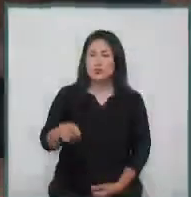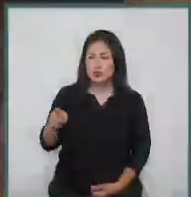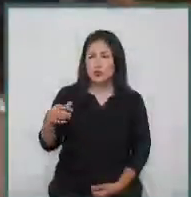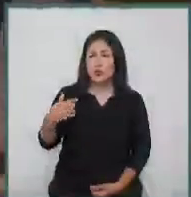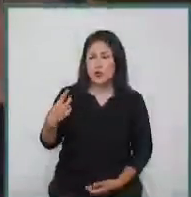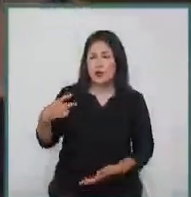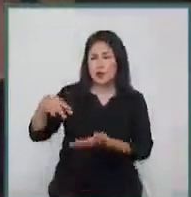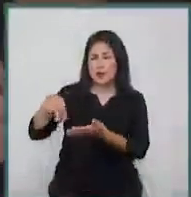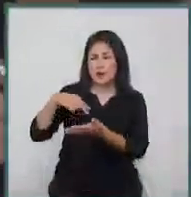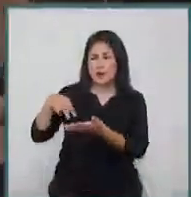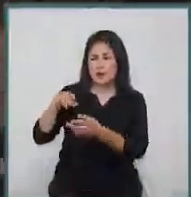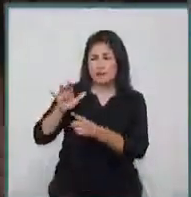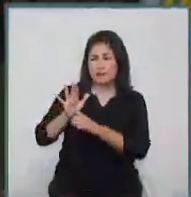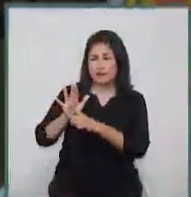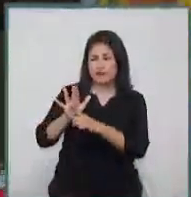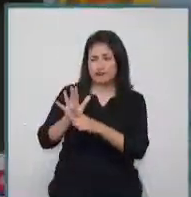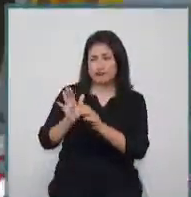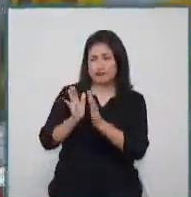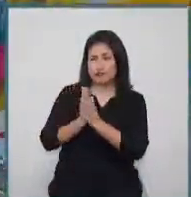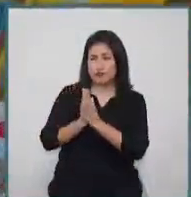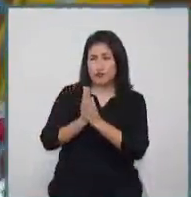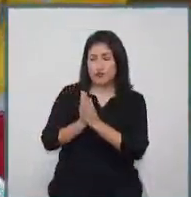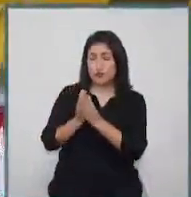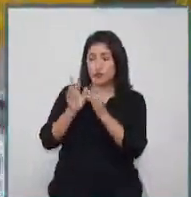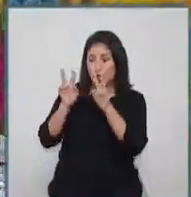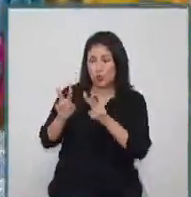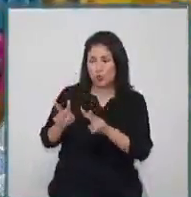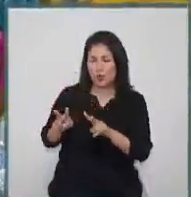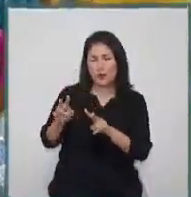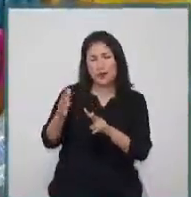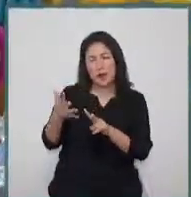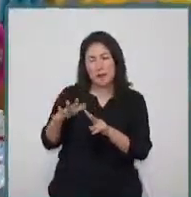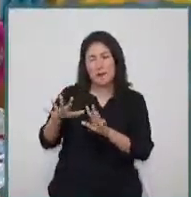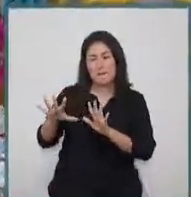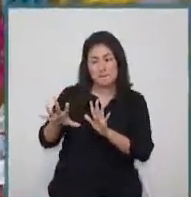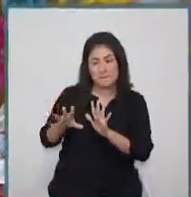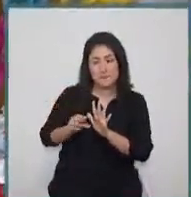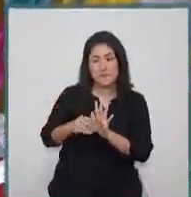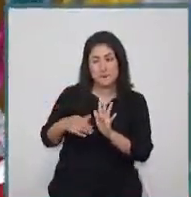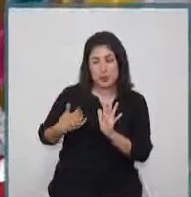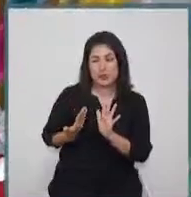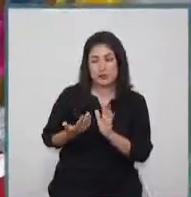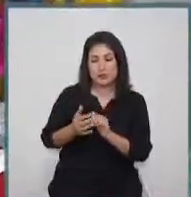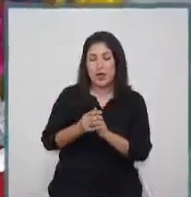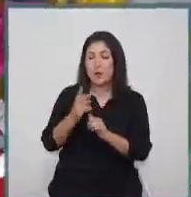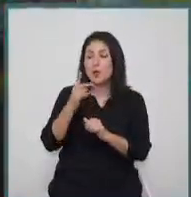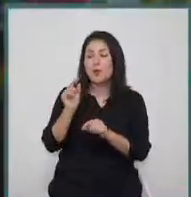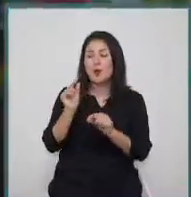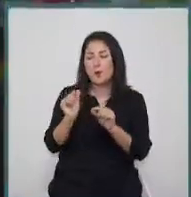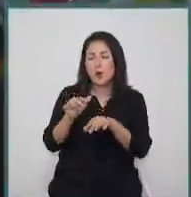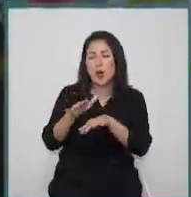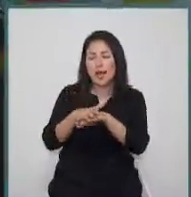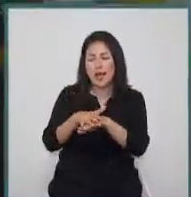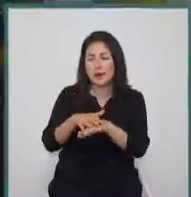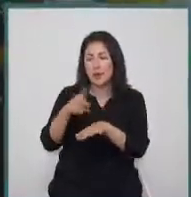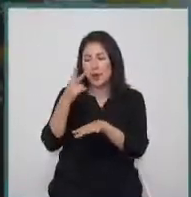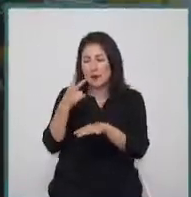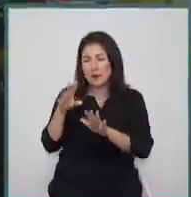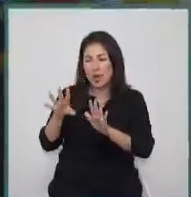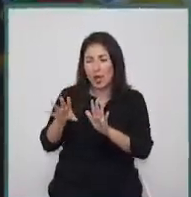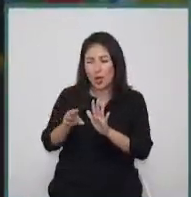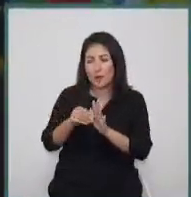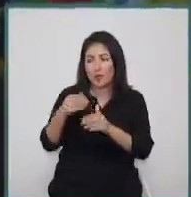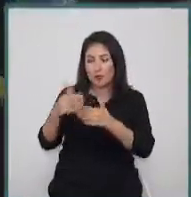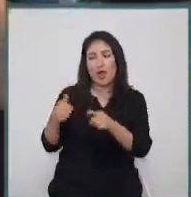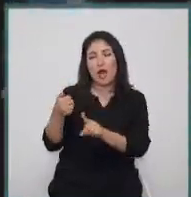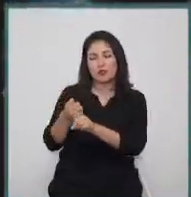¿Pueden hacer una demostración bailando Huaylas? Para mí, yo lo voy a tratar de imitar, alguito. Primero pasito por pasito para ver qué